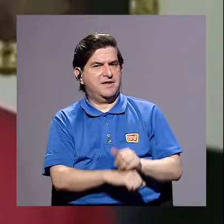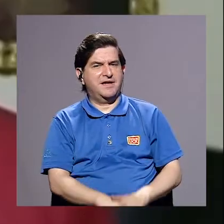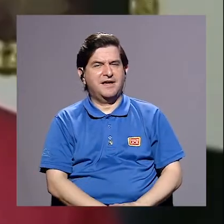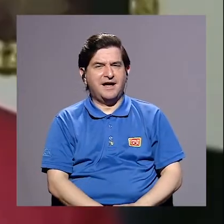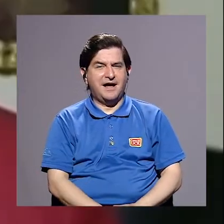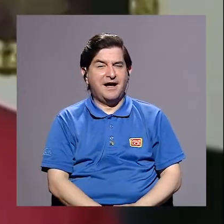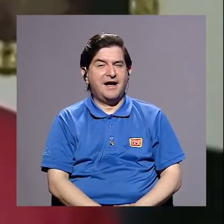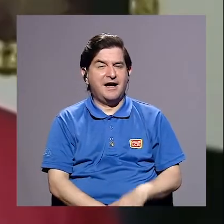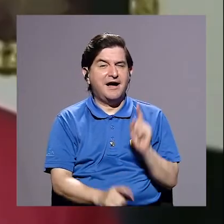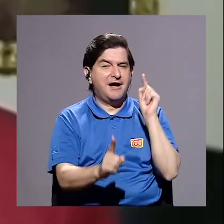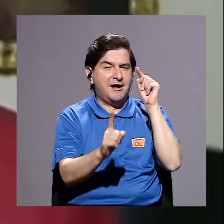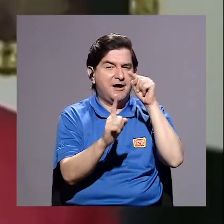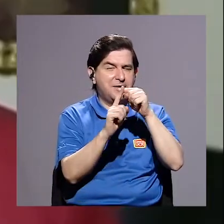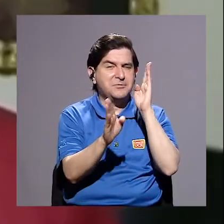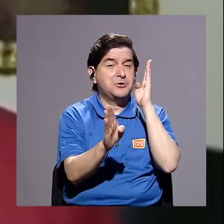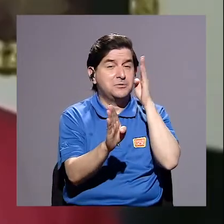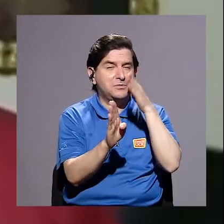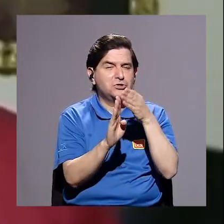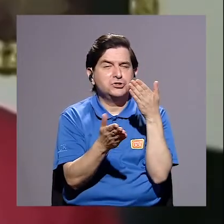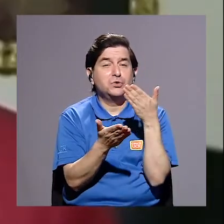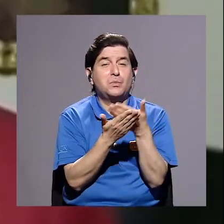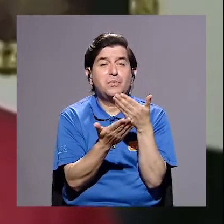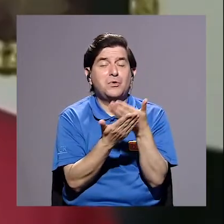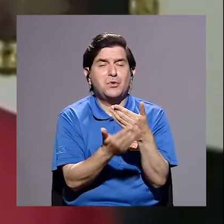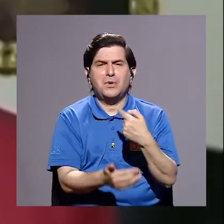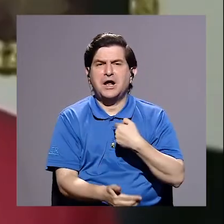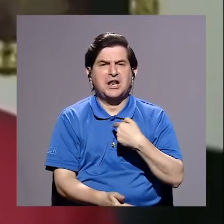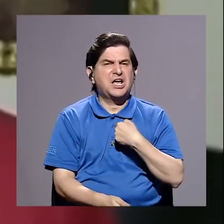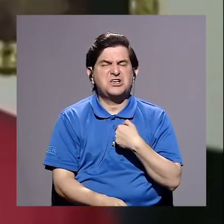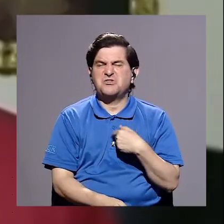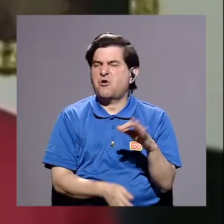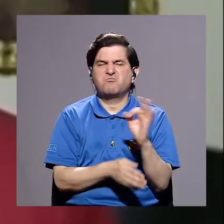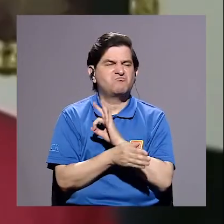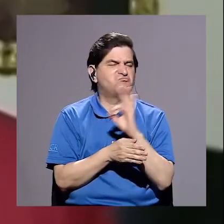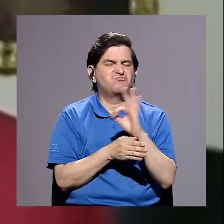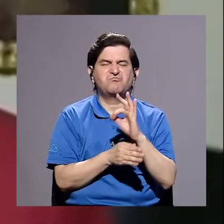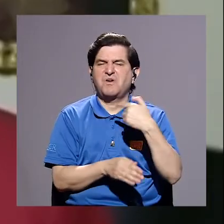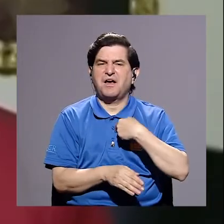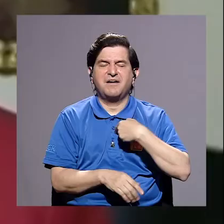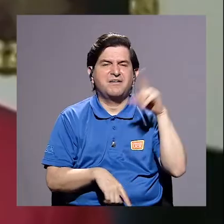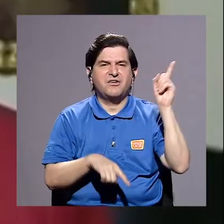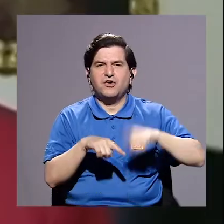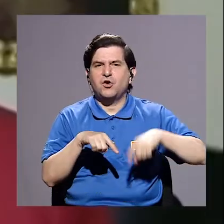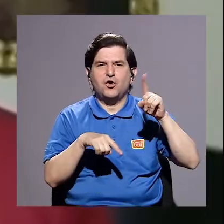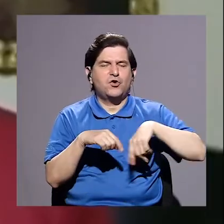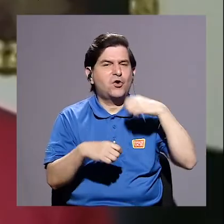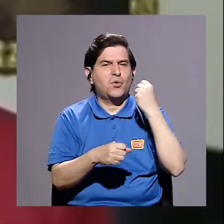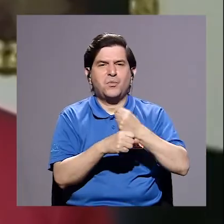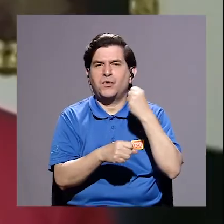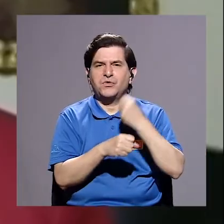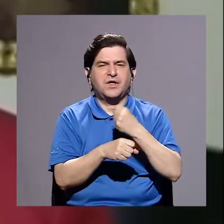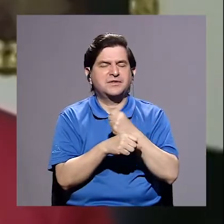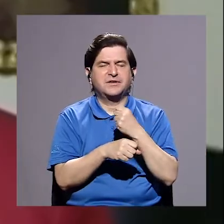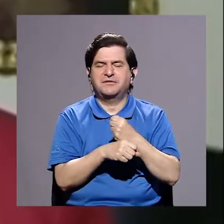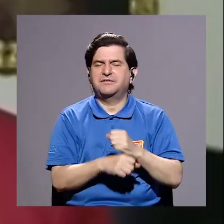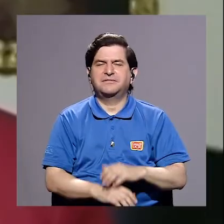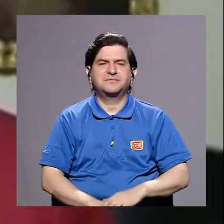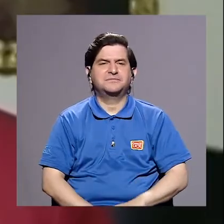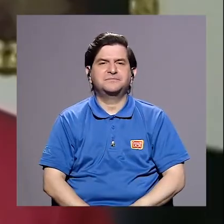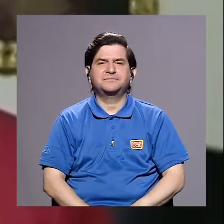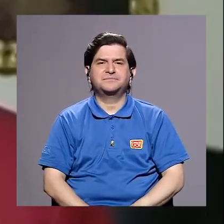con el deliberado propósito de probar que yo era inútil y que no podía desempeñar esa